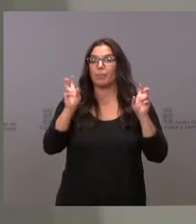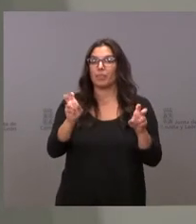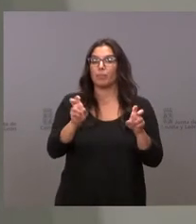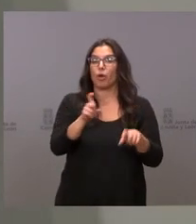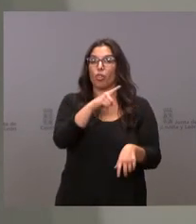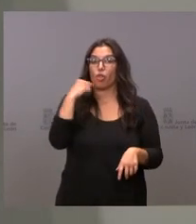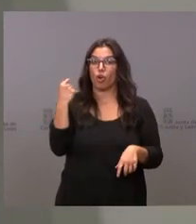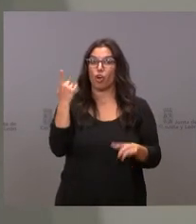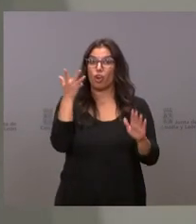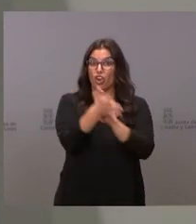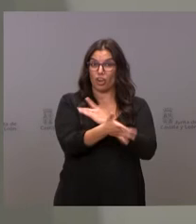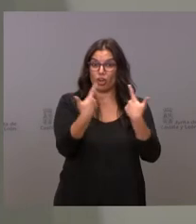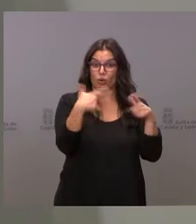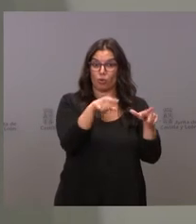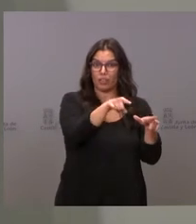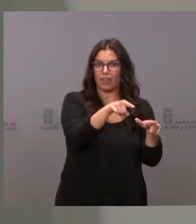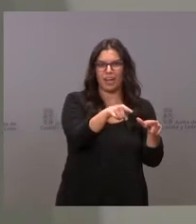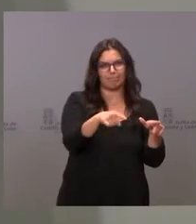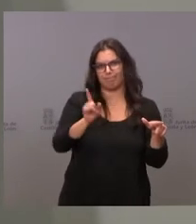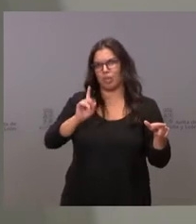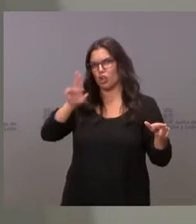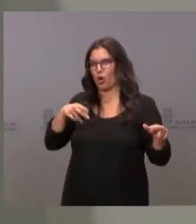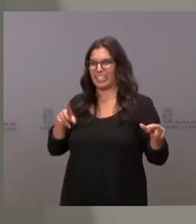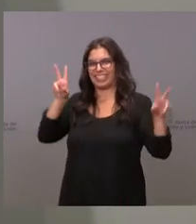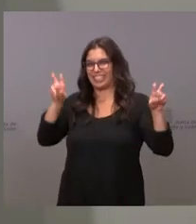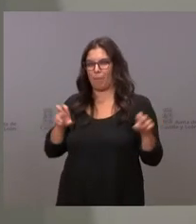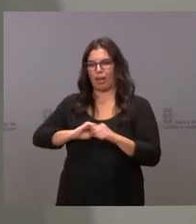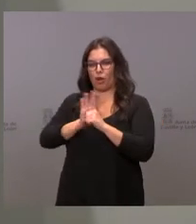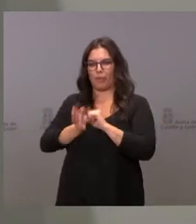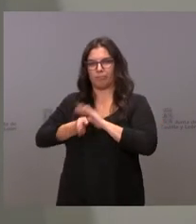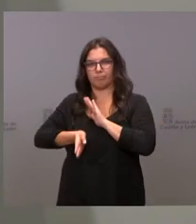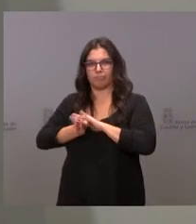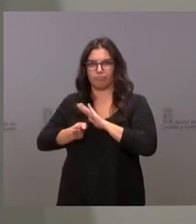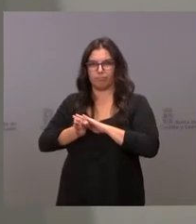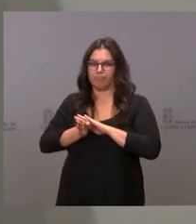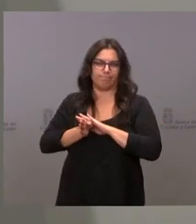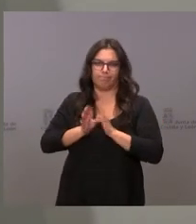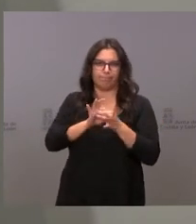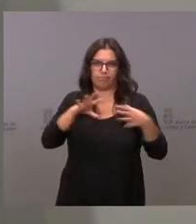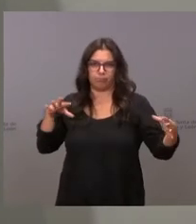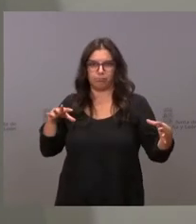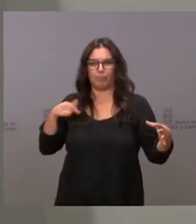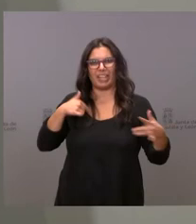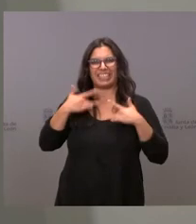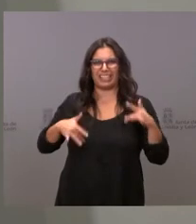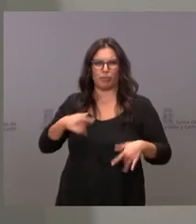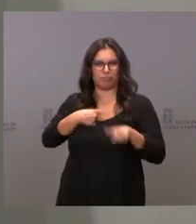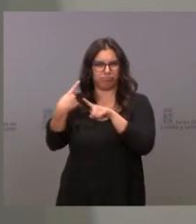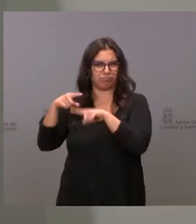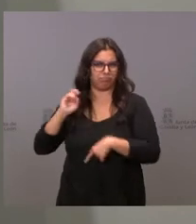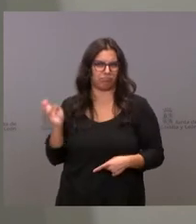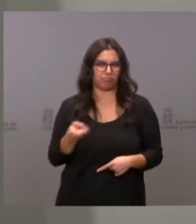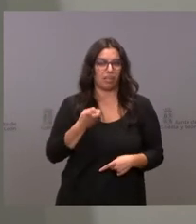no tienen mucho que ver, en principio, con el COVID persistente, que tiene más síntomas, pero,